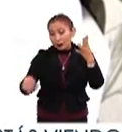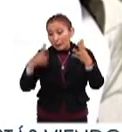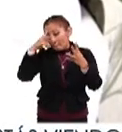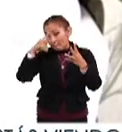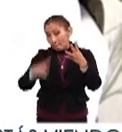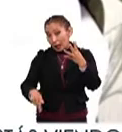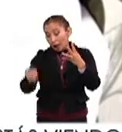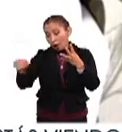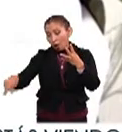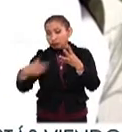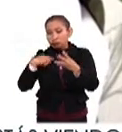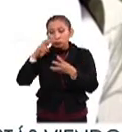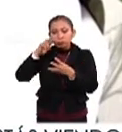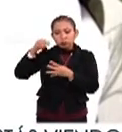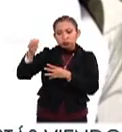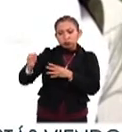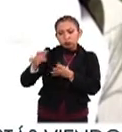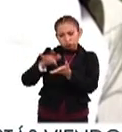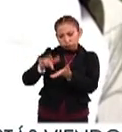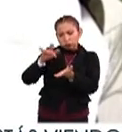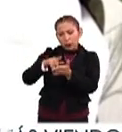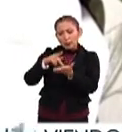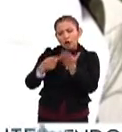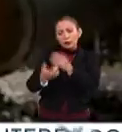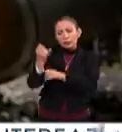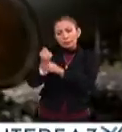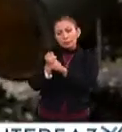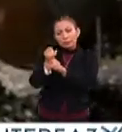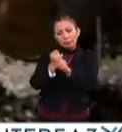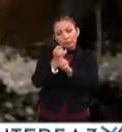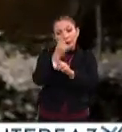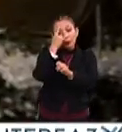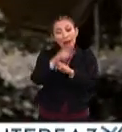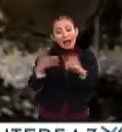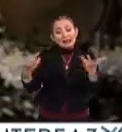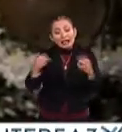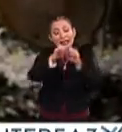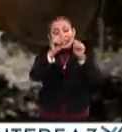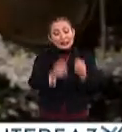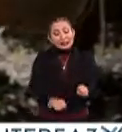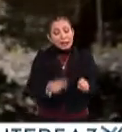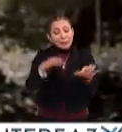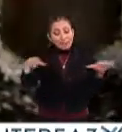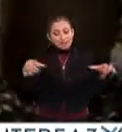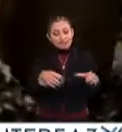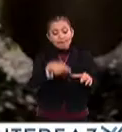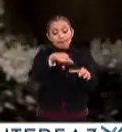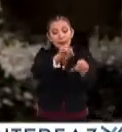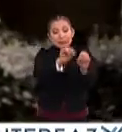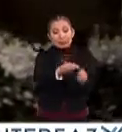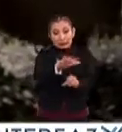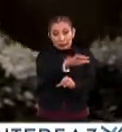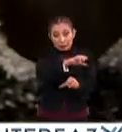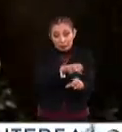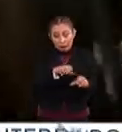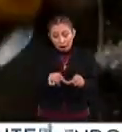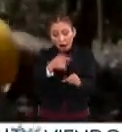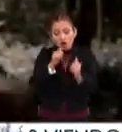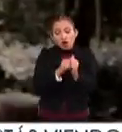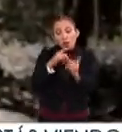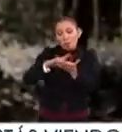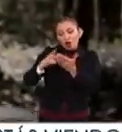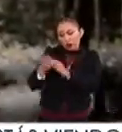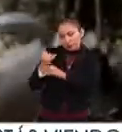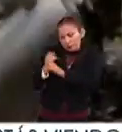de México se apoyó el proyecto de investigación para crear un sistema. Este sistema fue a través de un